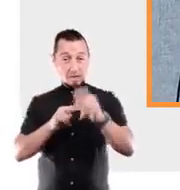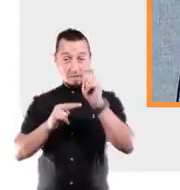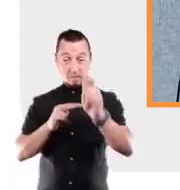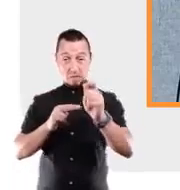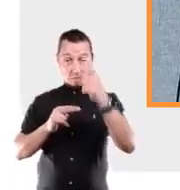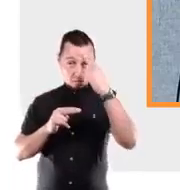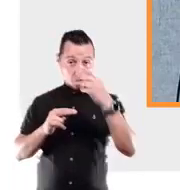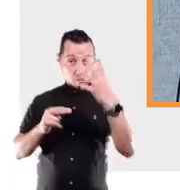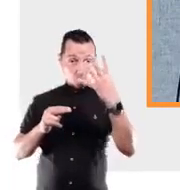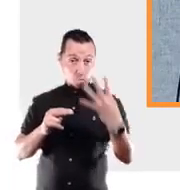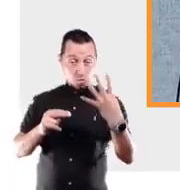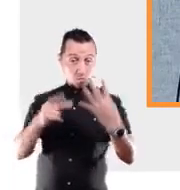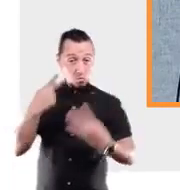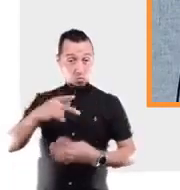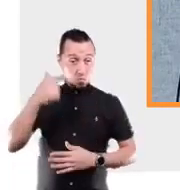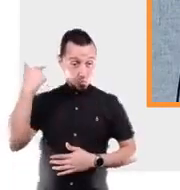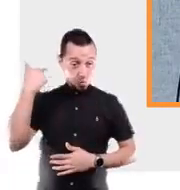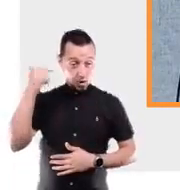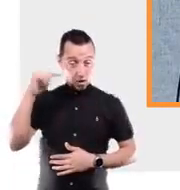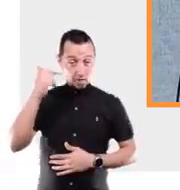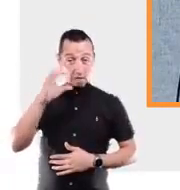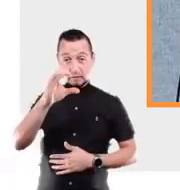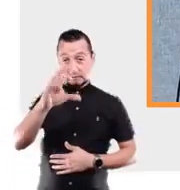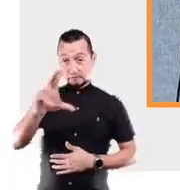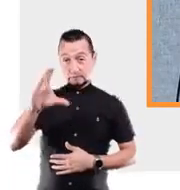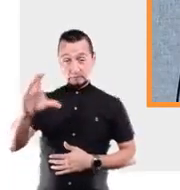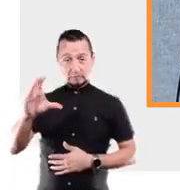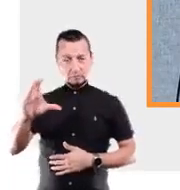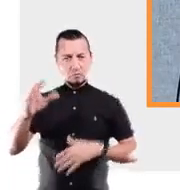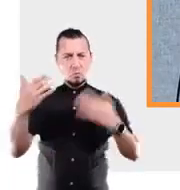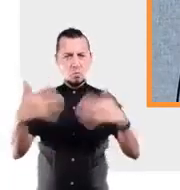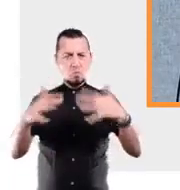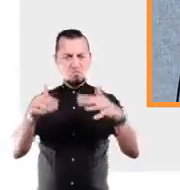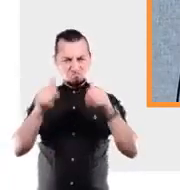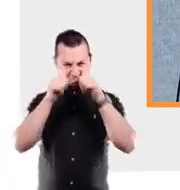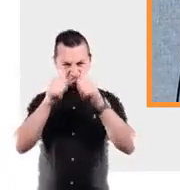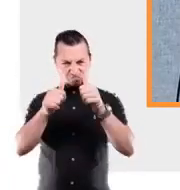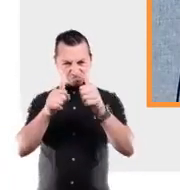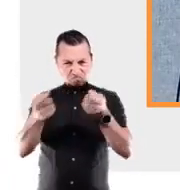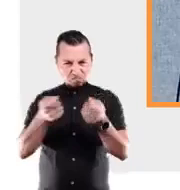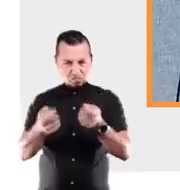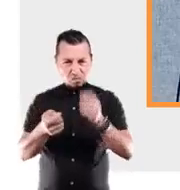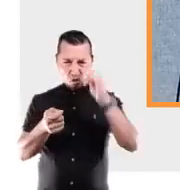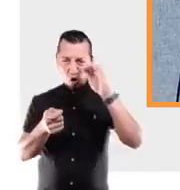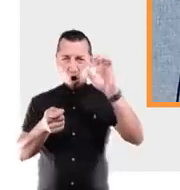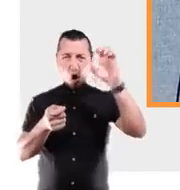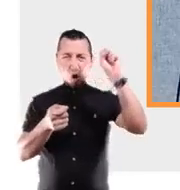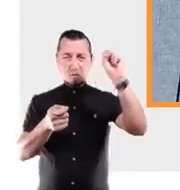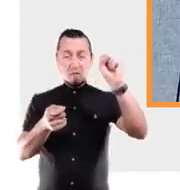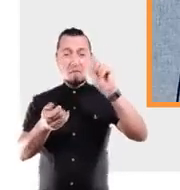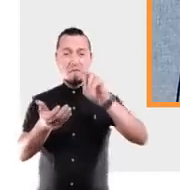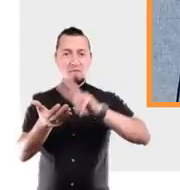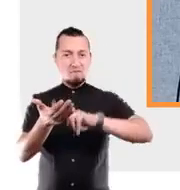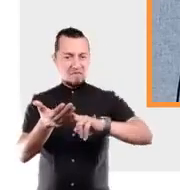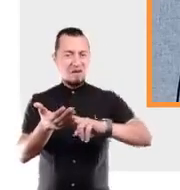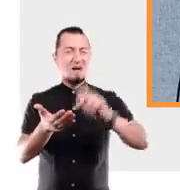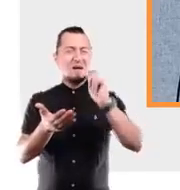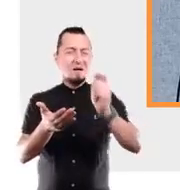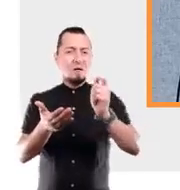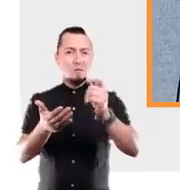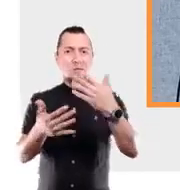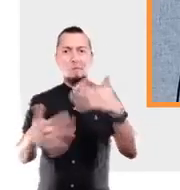de Guadalajara, CRRC se ha adherido al concepto de desarrollo verde, bajo en carbono